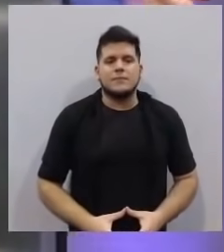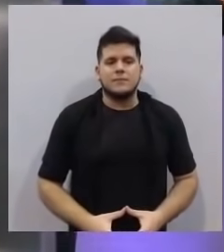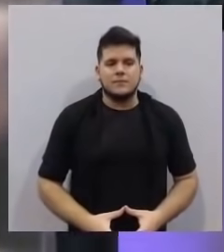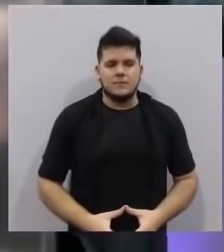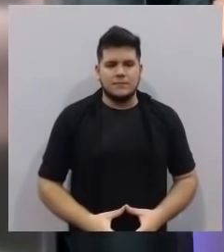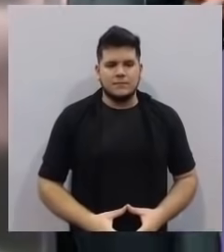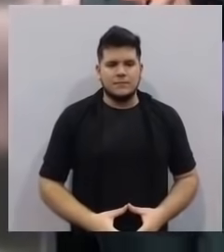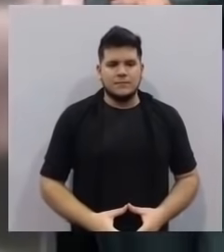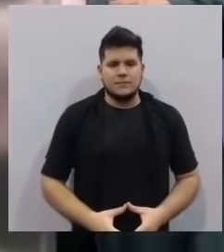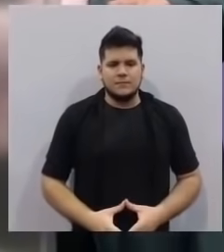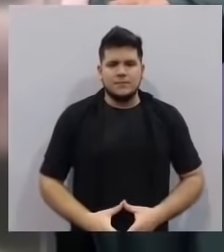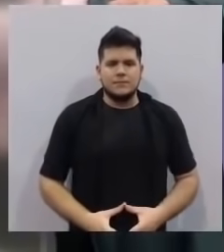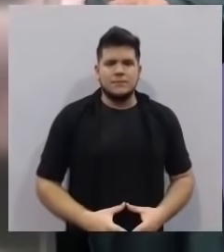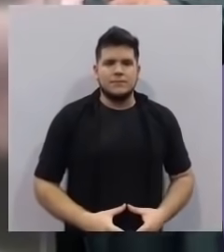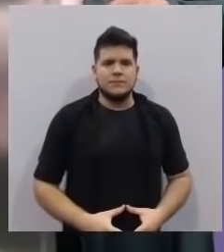y yo aquí